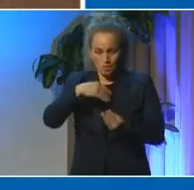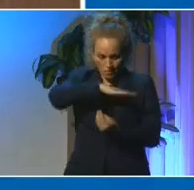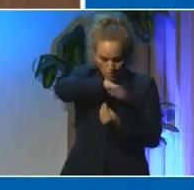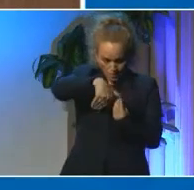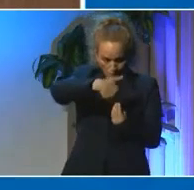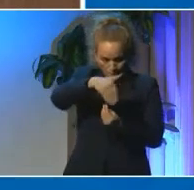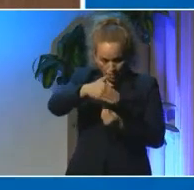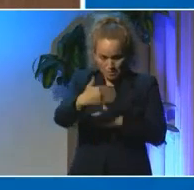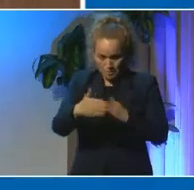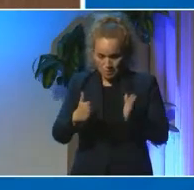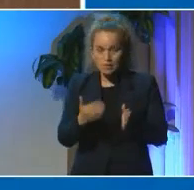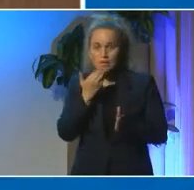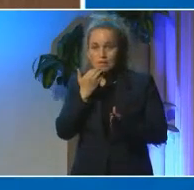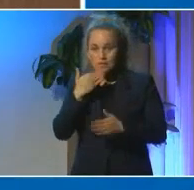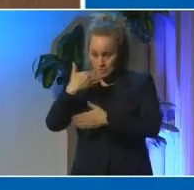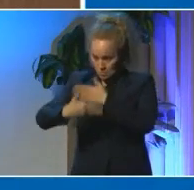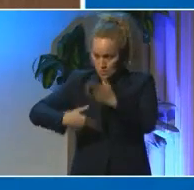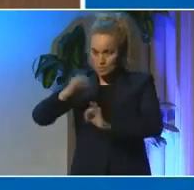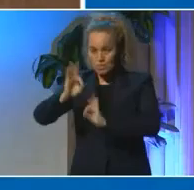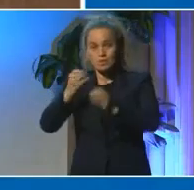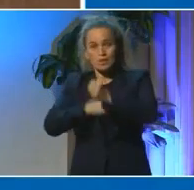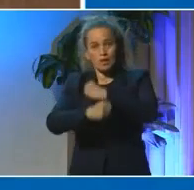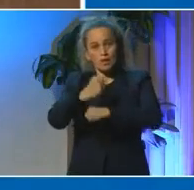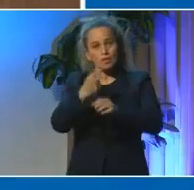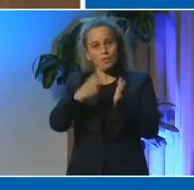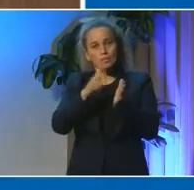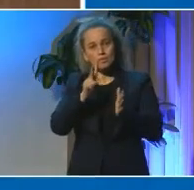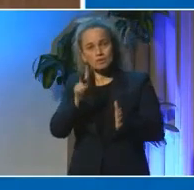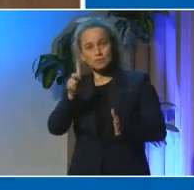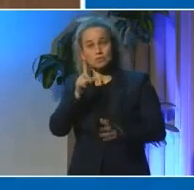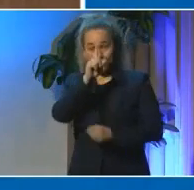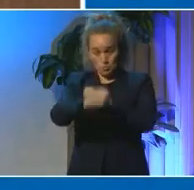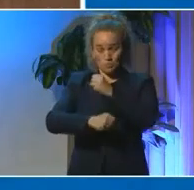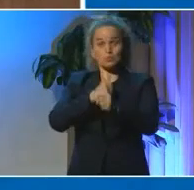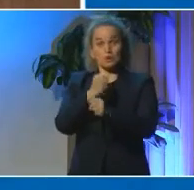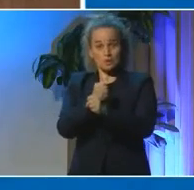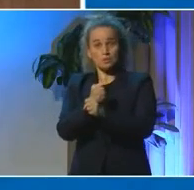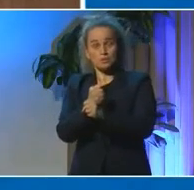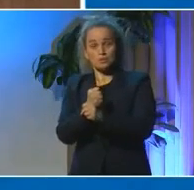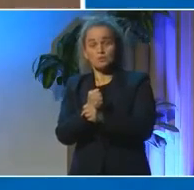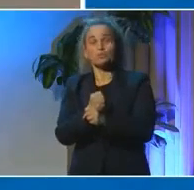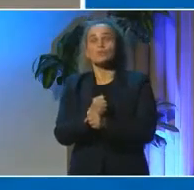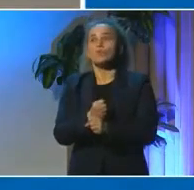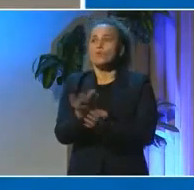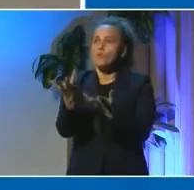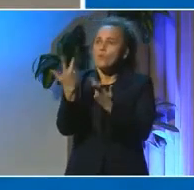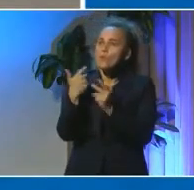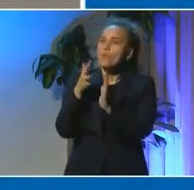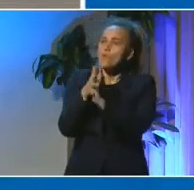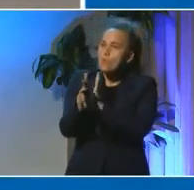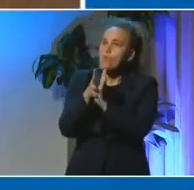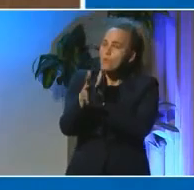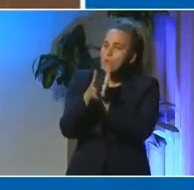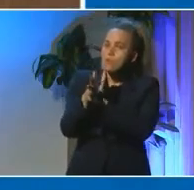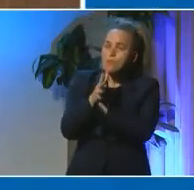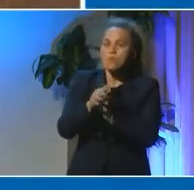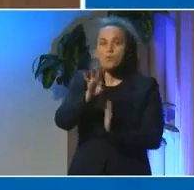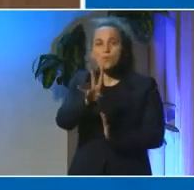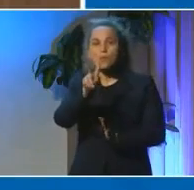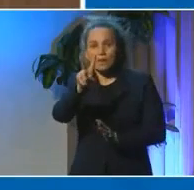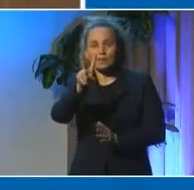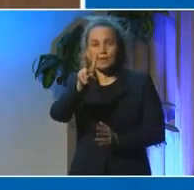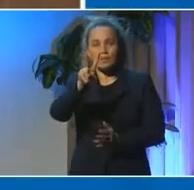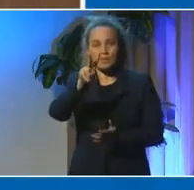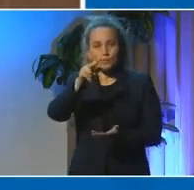Alianza con nuestro proceso logístico el año pasado en un solo año de operación contar de mucho que contar 42 toneladas